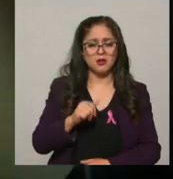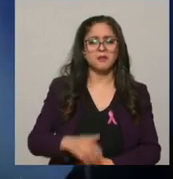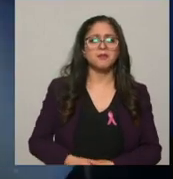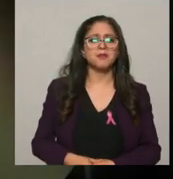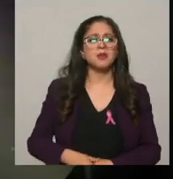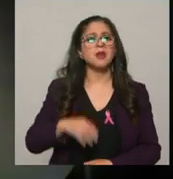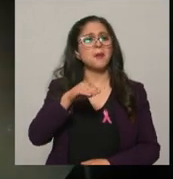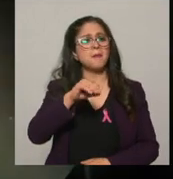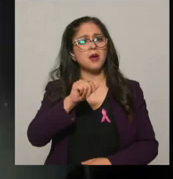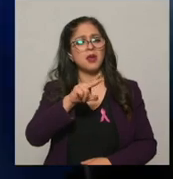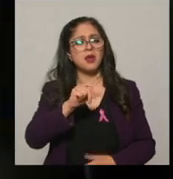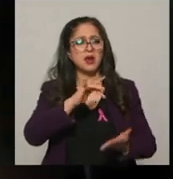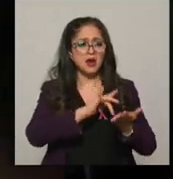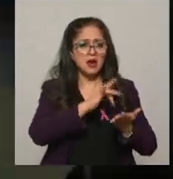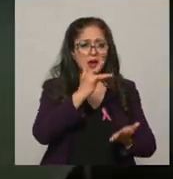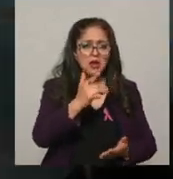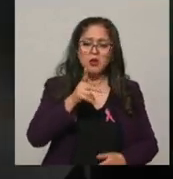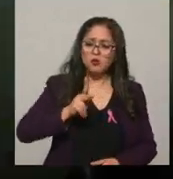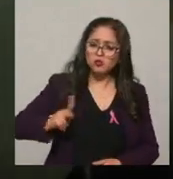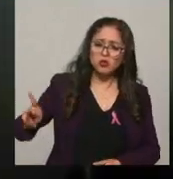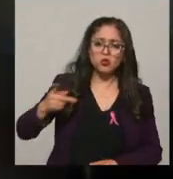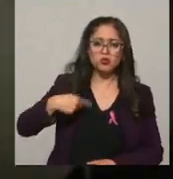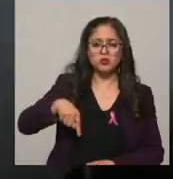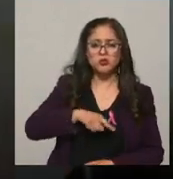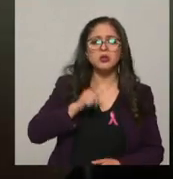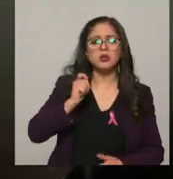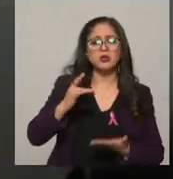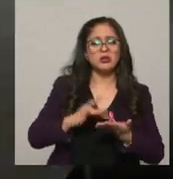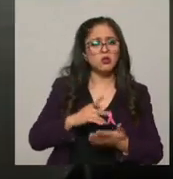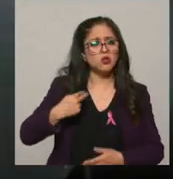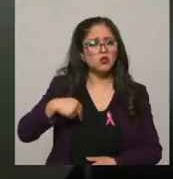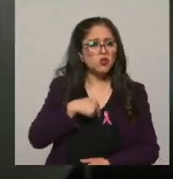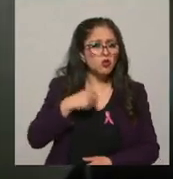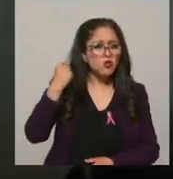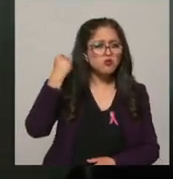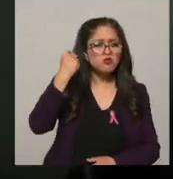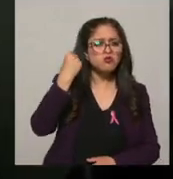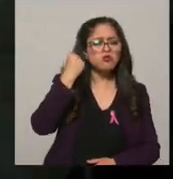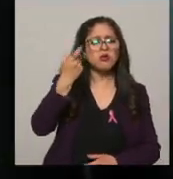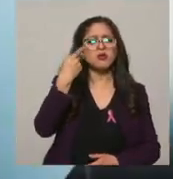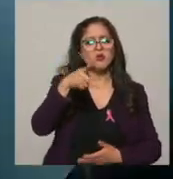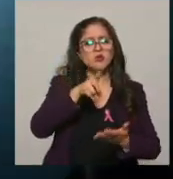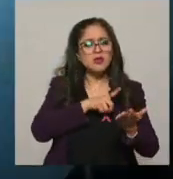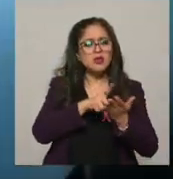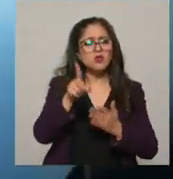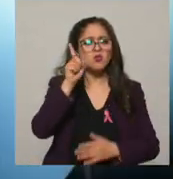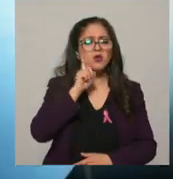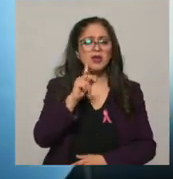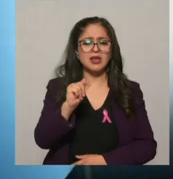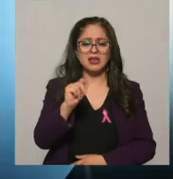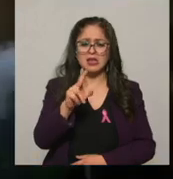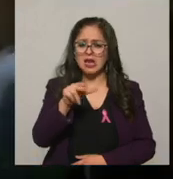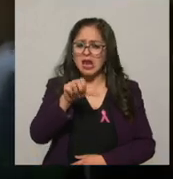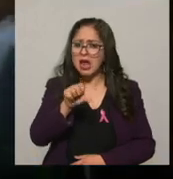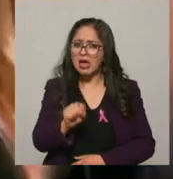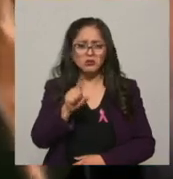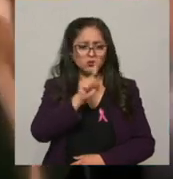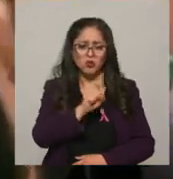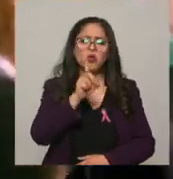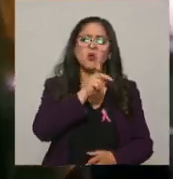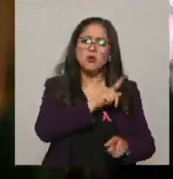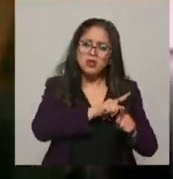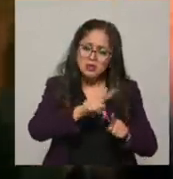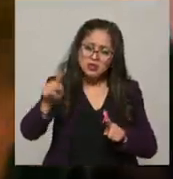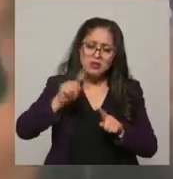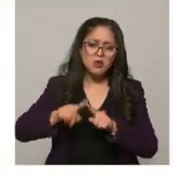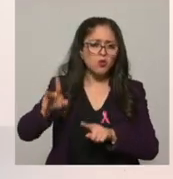por escucharnos y seguiremos luchando por los derechos, no solamente de las mujeres trans, sino de todas las mujeres diversas. Muchas gracias.